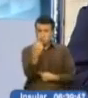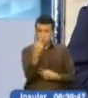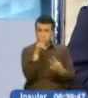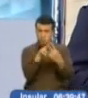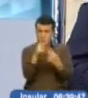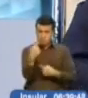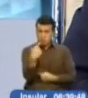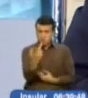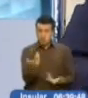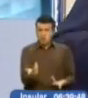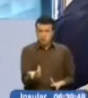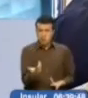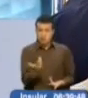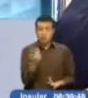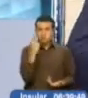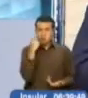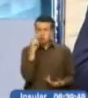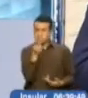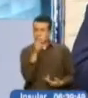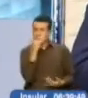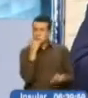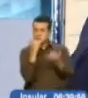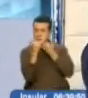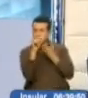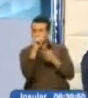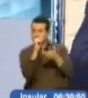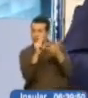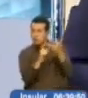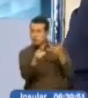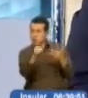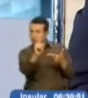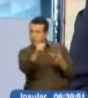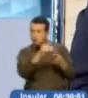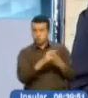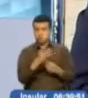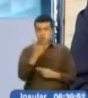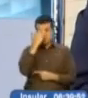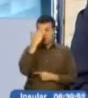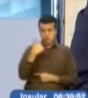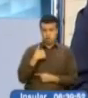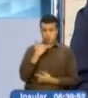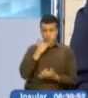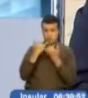conoce? ¿A mí me constan sus pecados? ¿A usted le constan mis pecados?